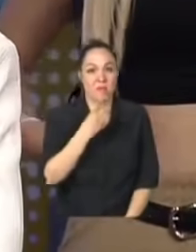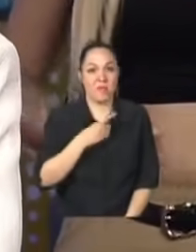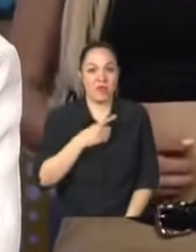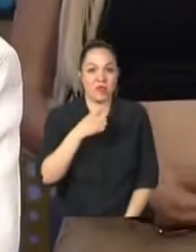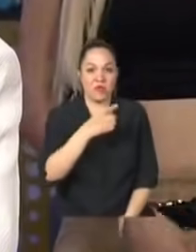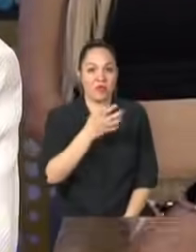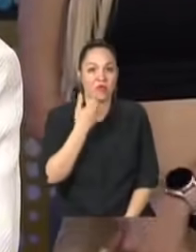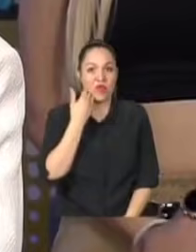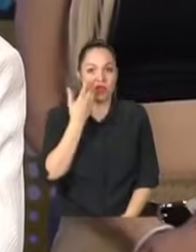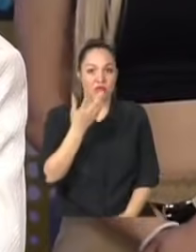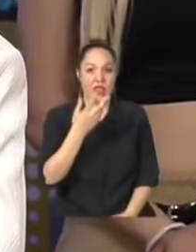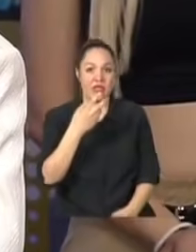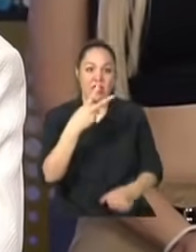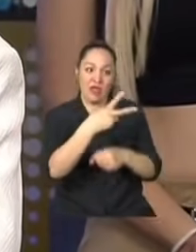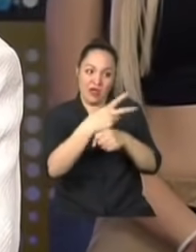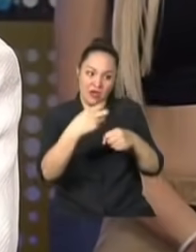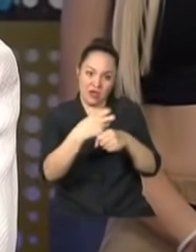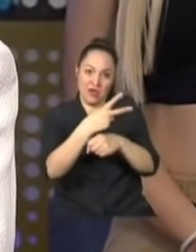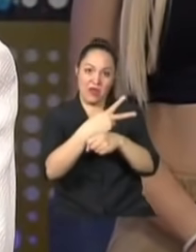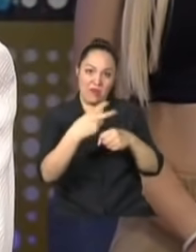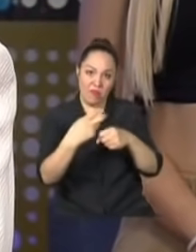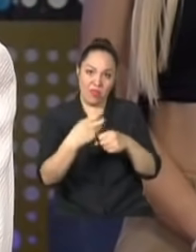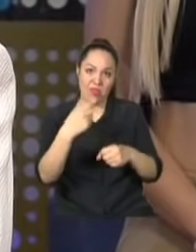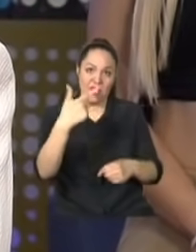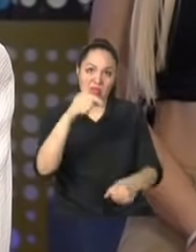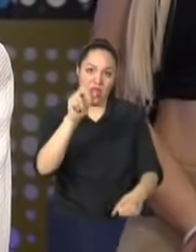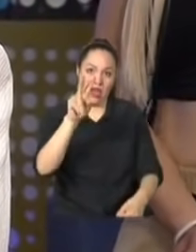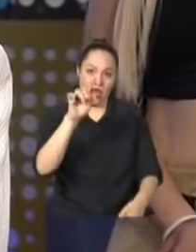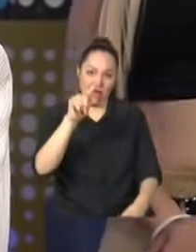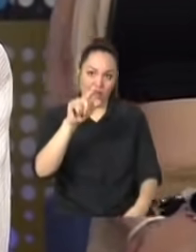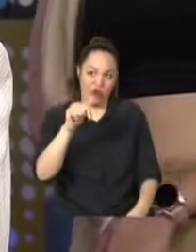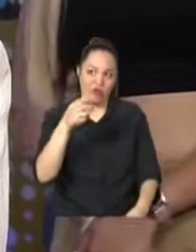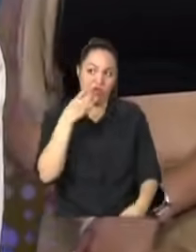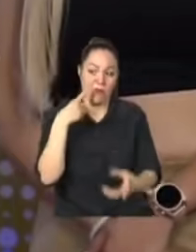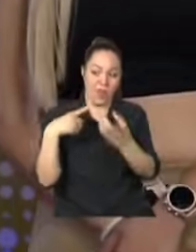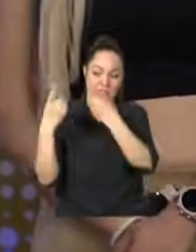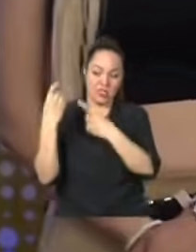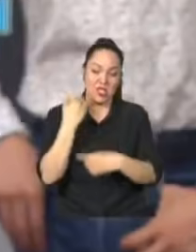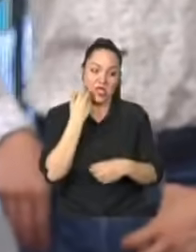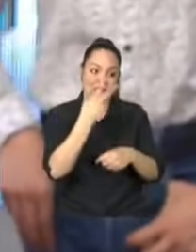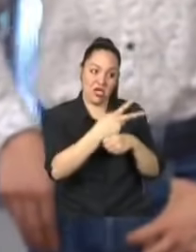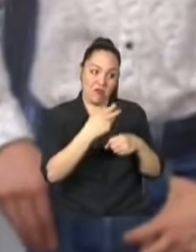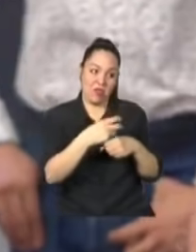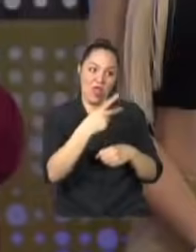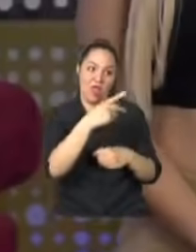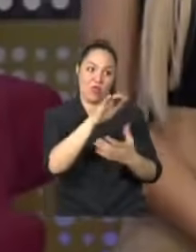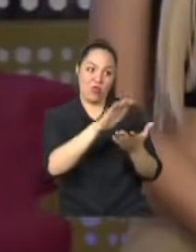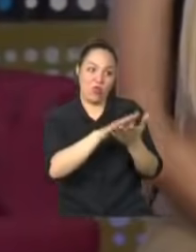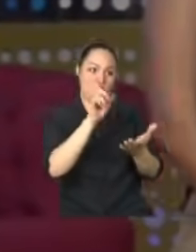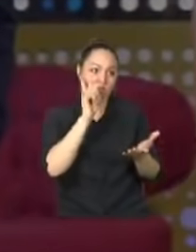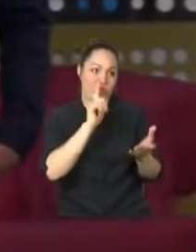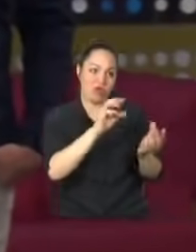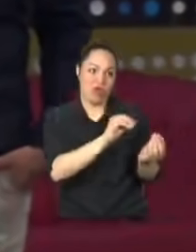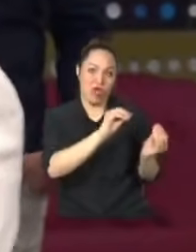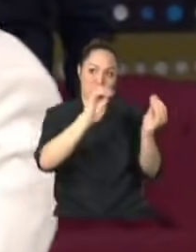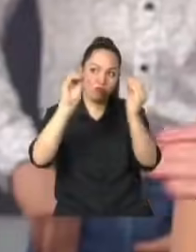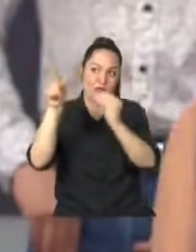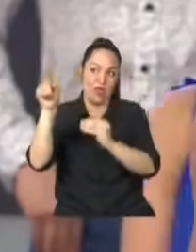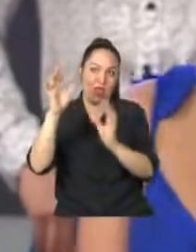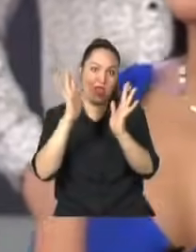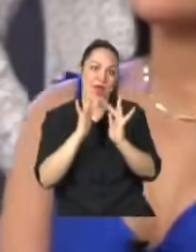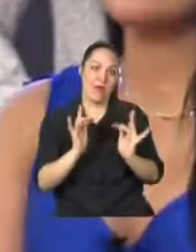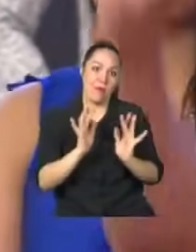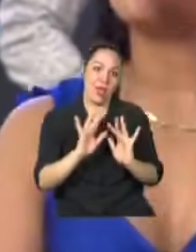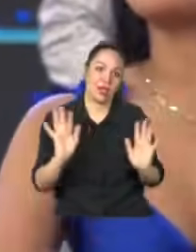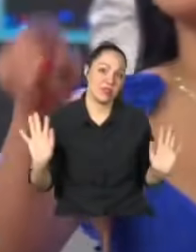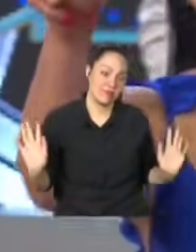llevarse a la gaviota para aquí, a París, así que bueno. ¡Hala! Pues. ¡Se quieren llevar a la gaviota a París!